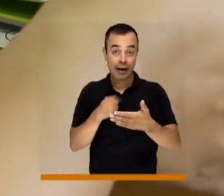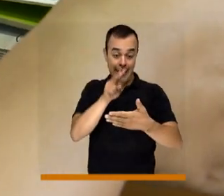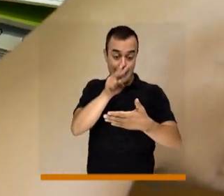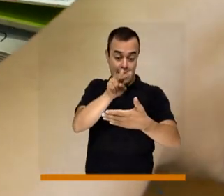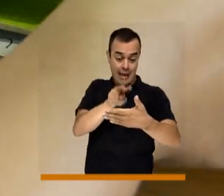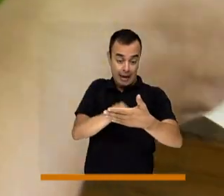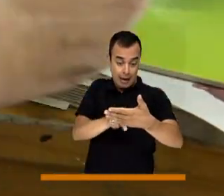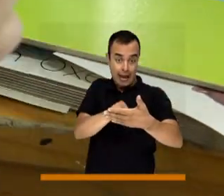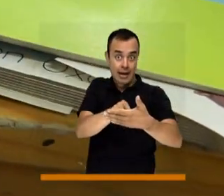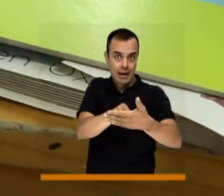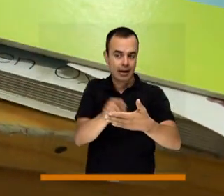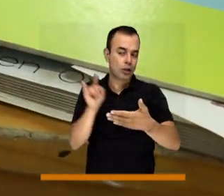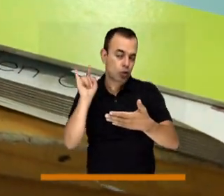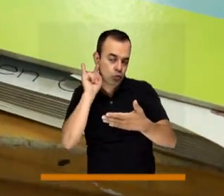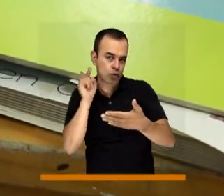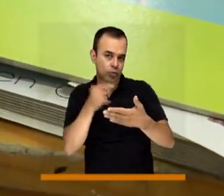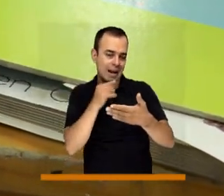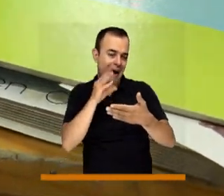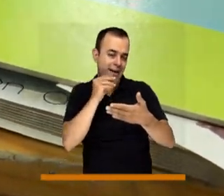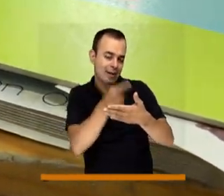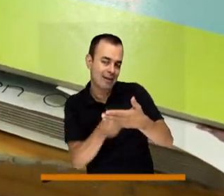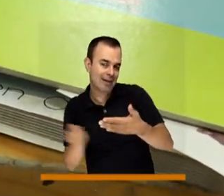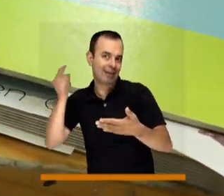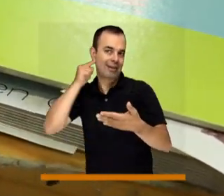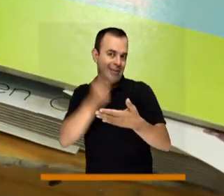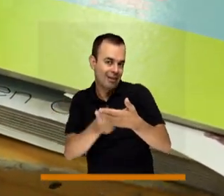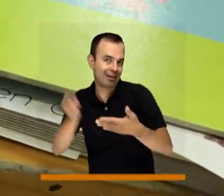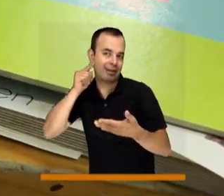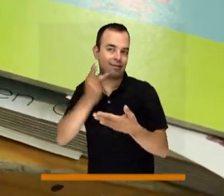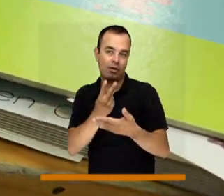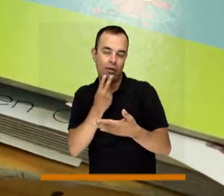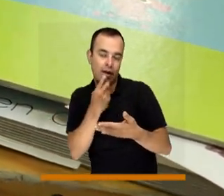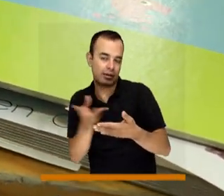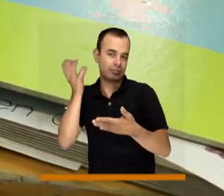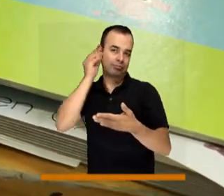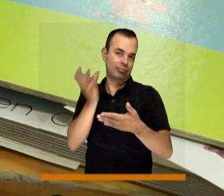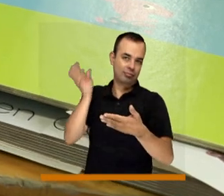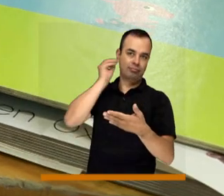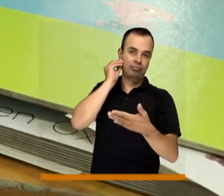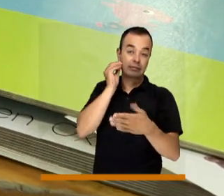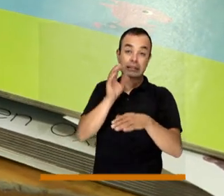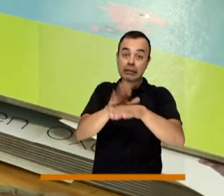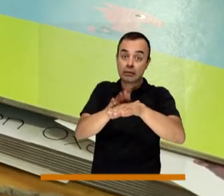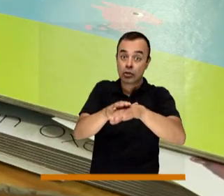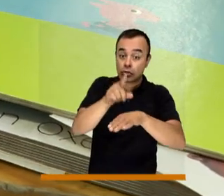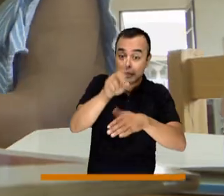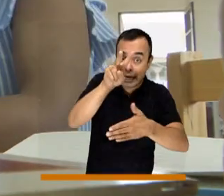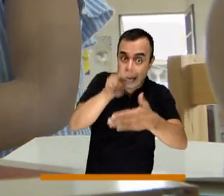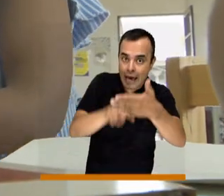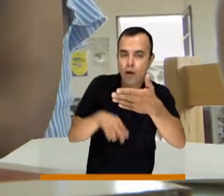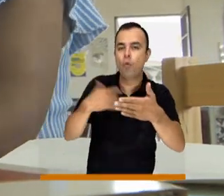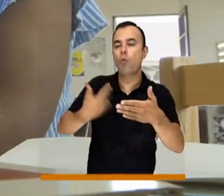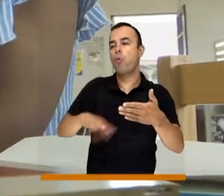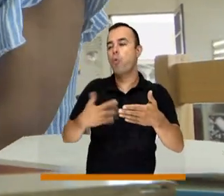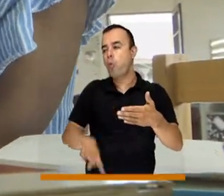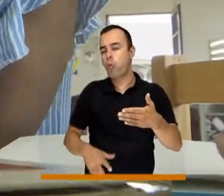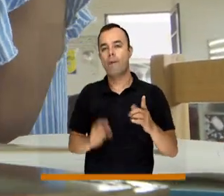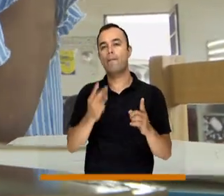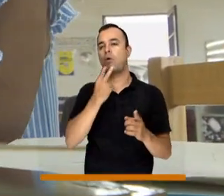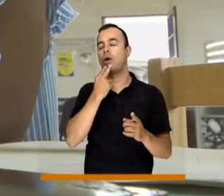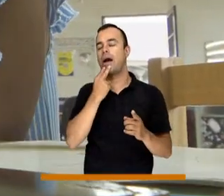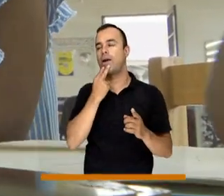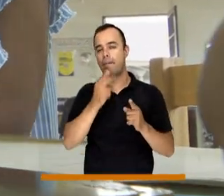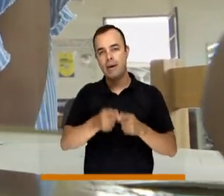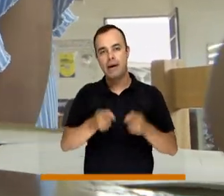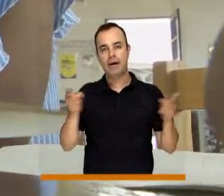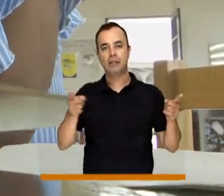palabras que cuando habla. Entonces, leer aquí también, hago la cuña, pues nos ayuda a tener más lenguaje. Y no es que yo vaya a hablar